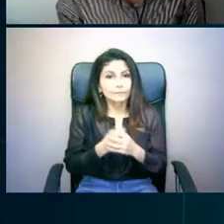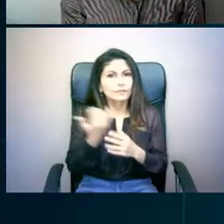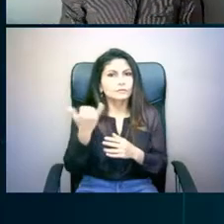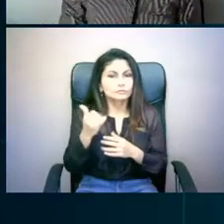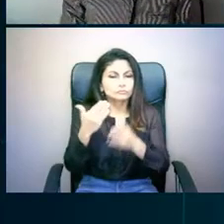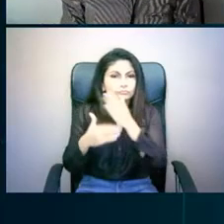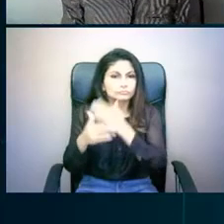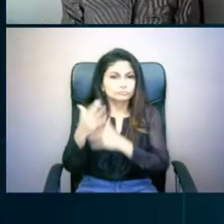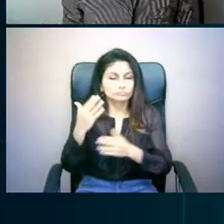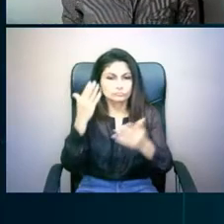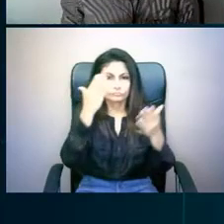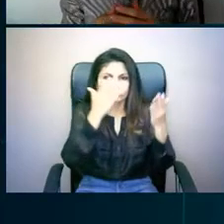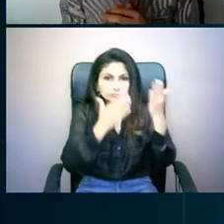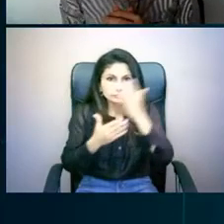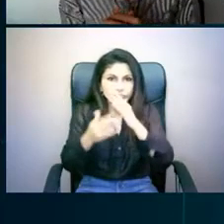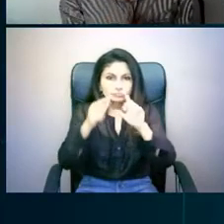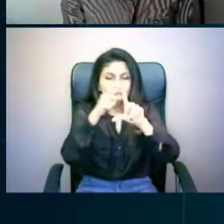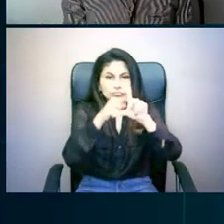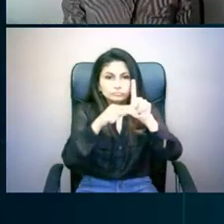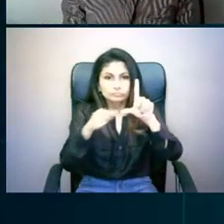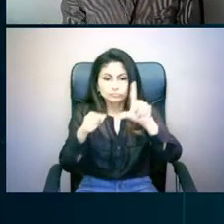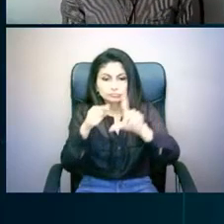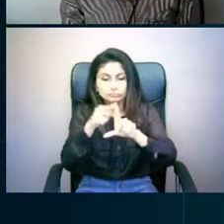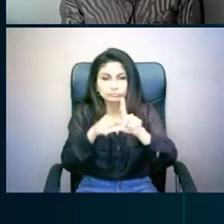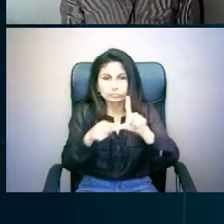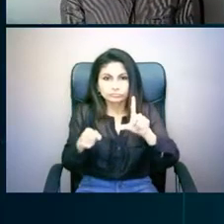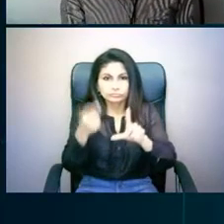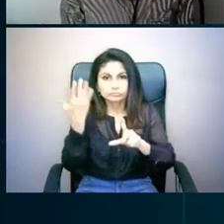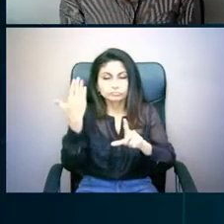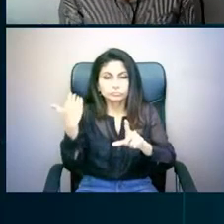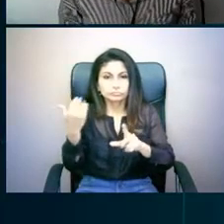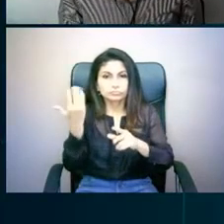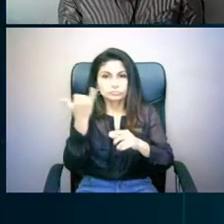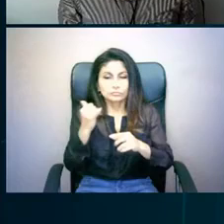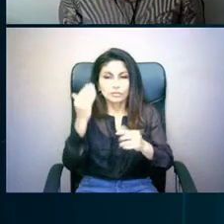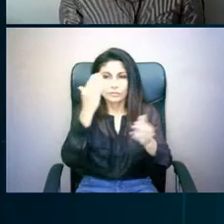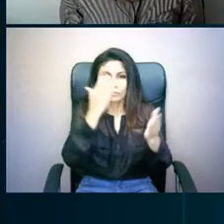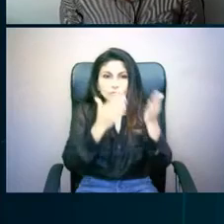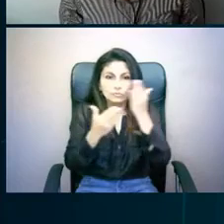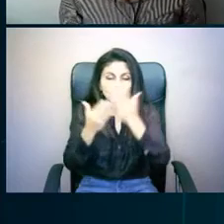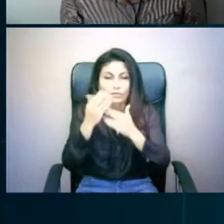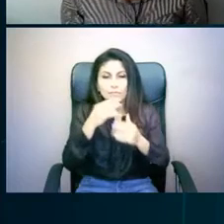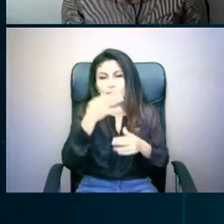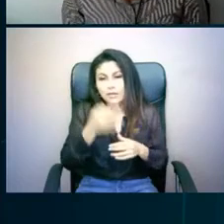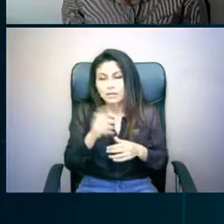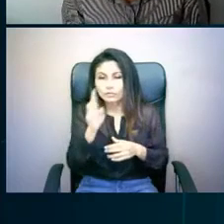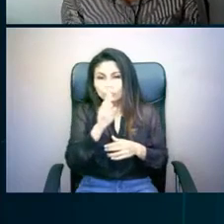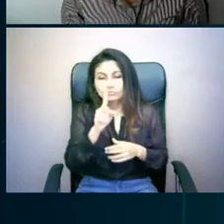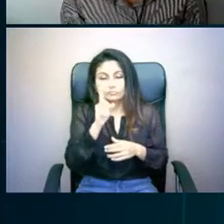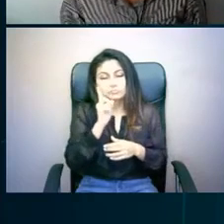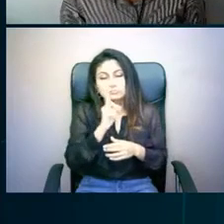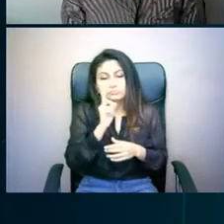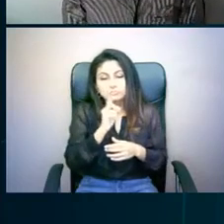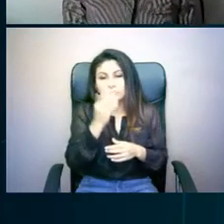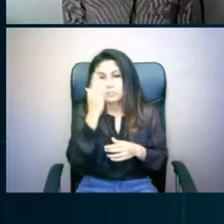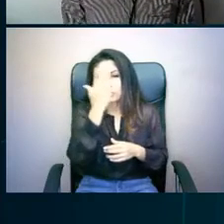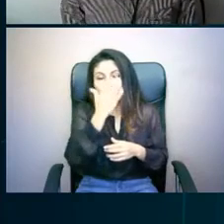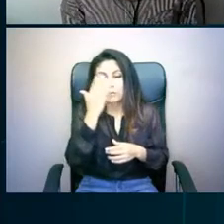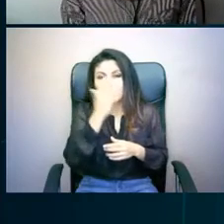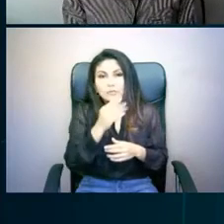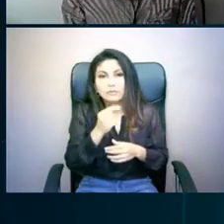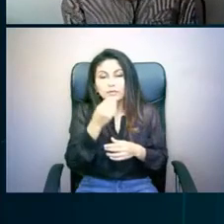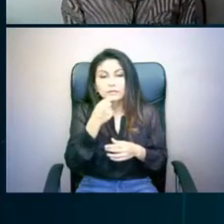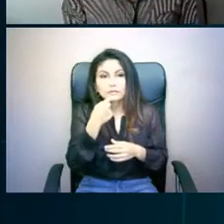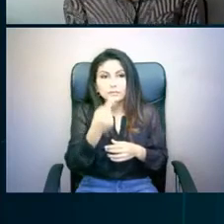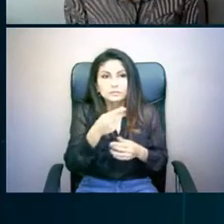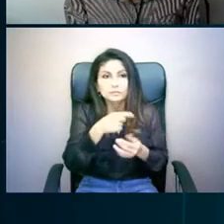simulación con los datos que se obtuvieron en el laboratorio y se obtiene un costo de producción del biodiesel